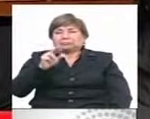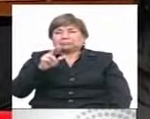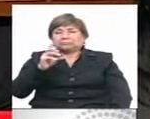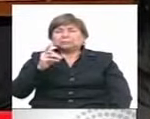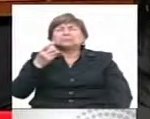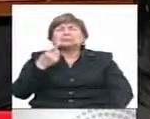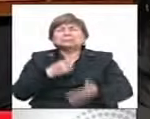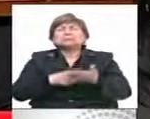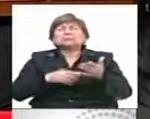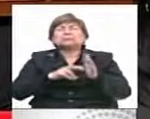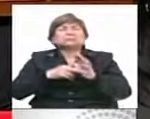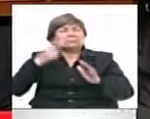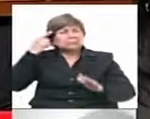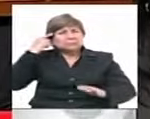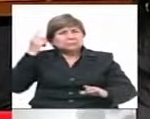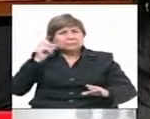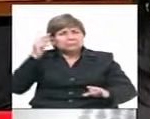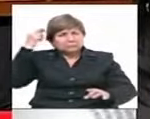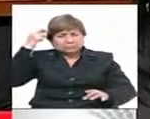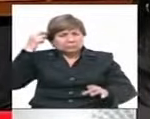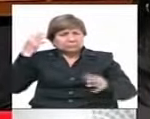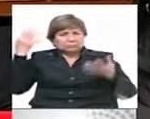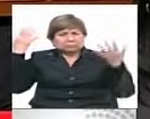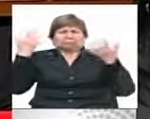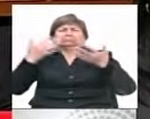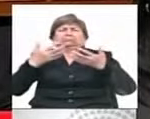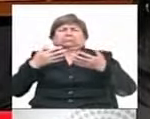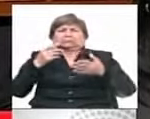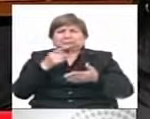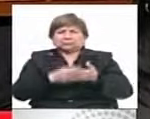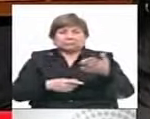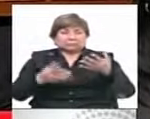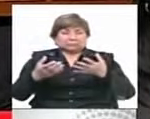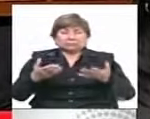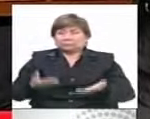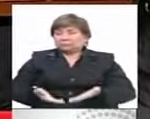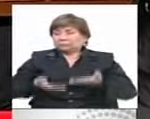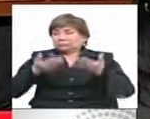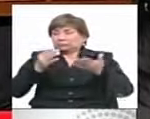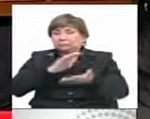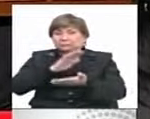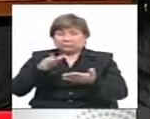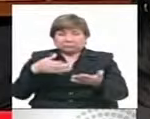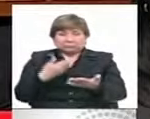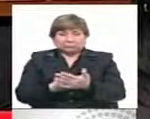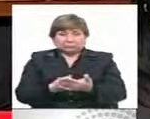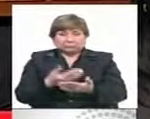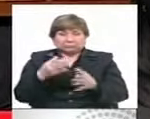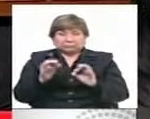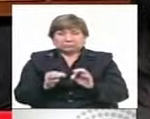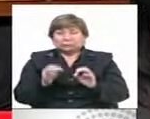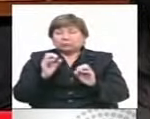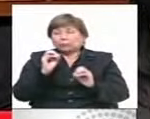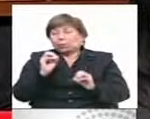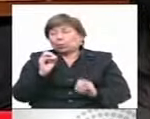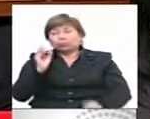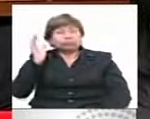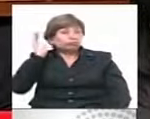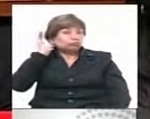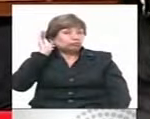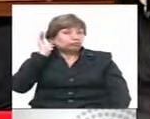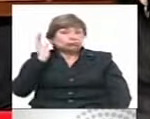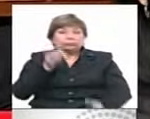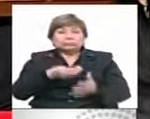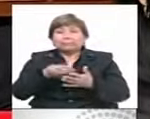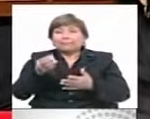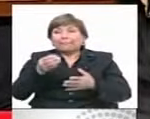En política no hay coincidencias. ¿Qué quieren? ¿Llevarnos a un totalitarismo? ¿O cuando escuchamos de